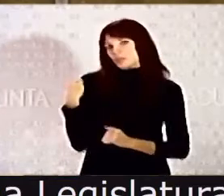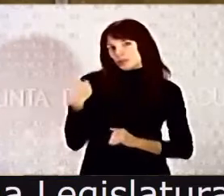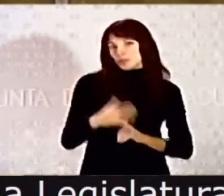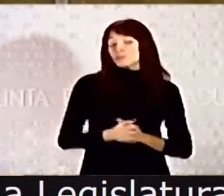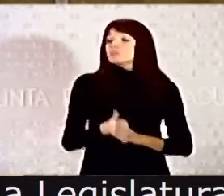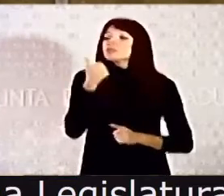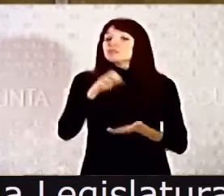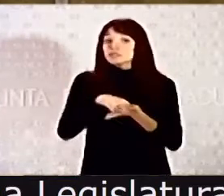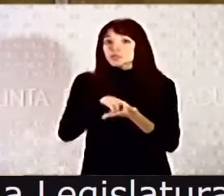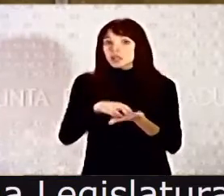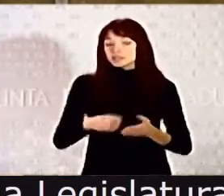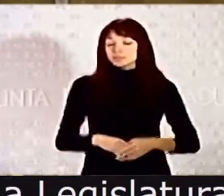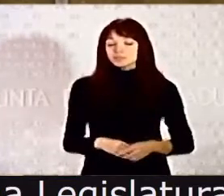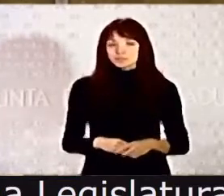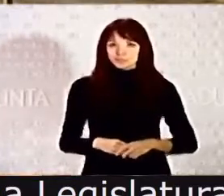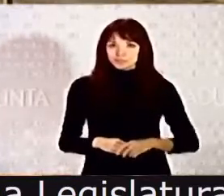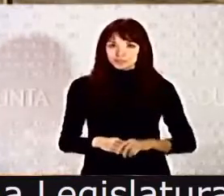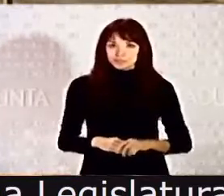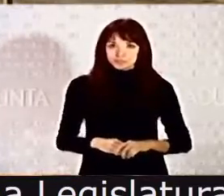cosas que tengáis por ahí.